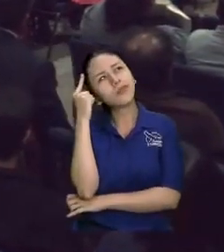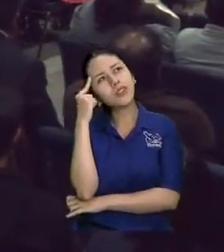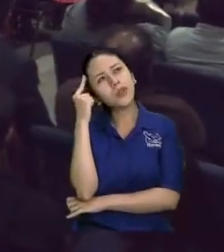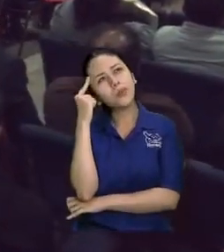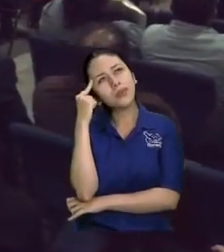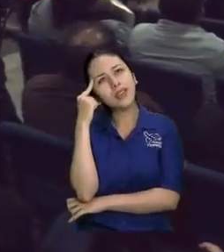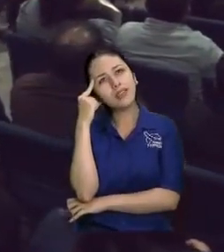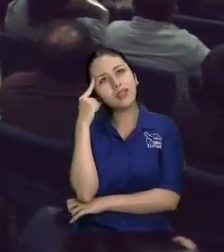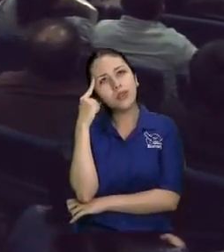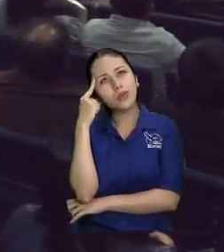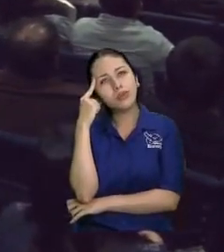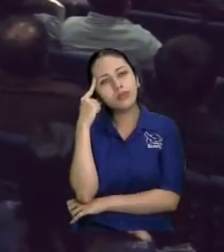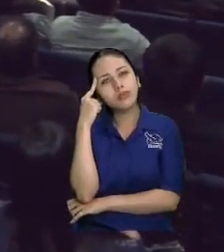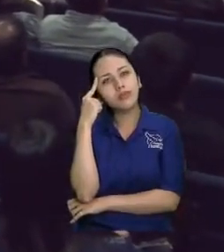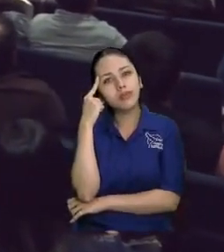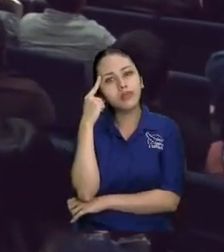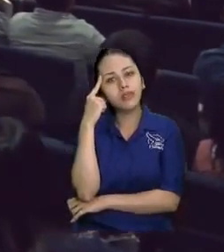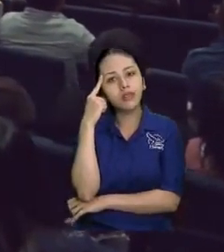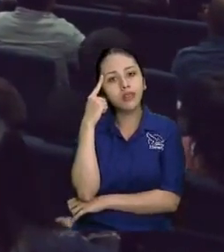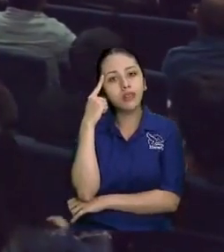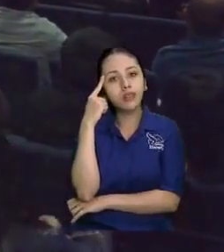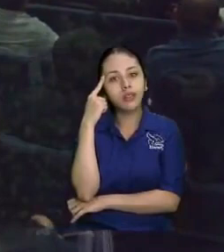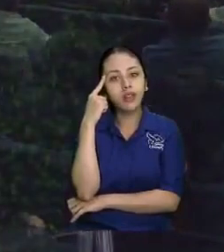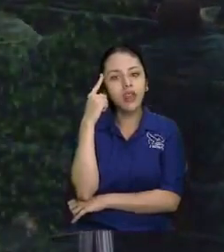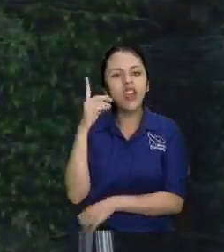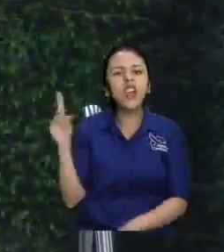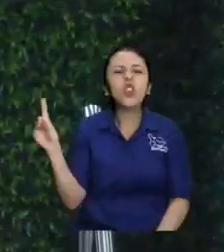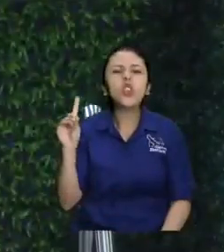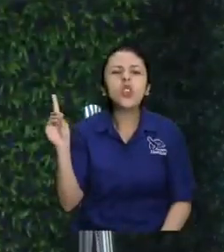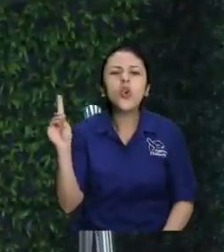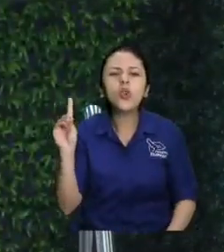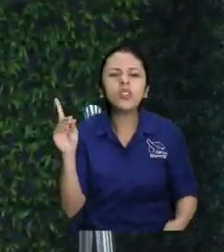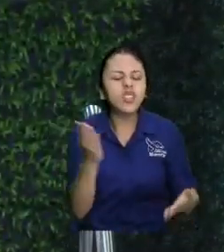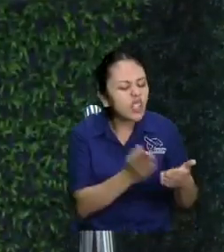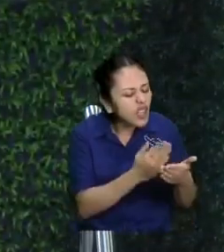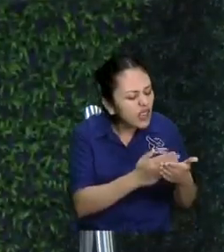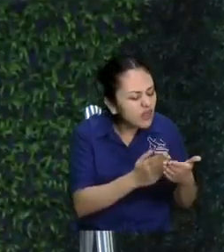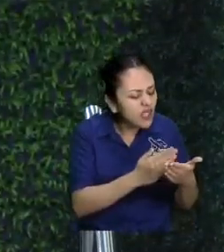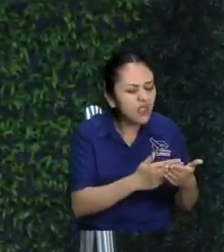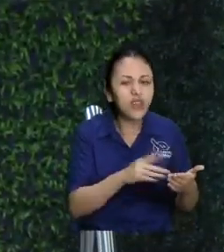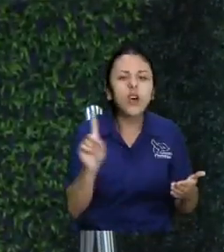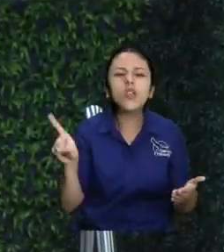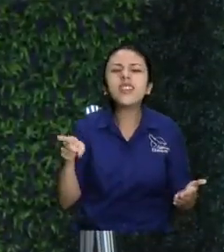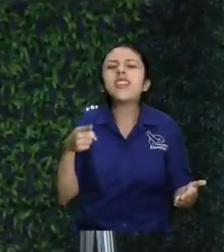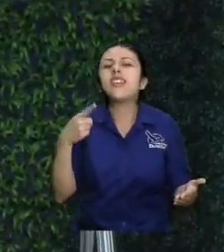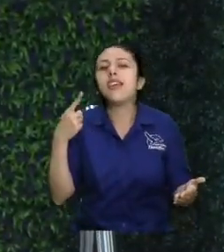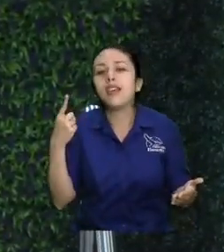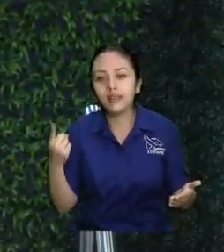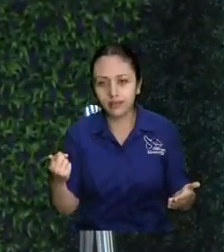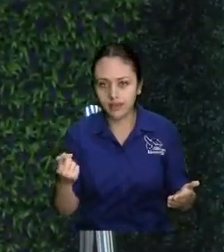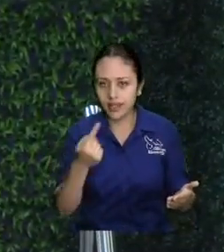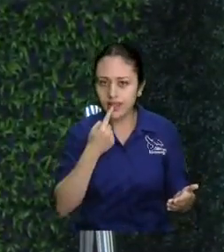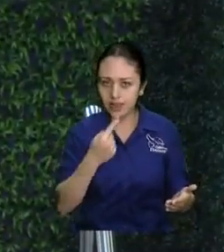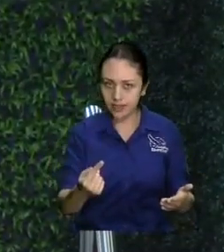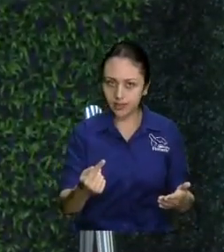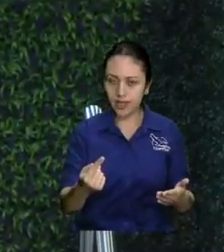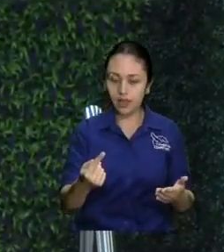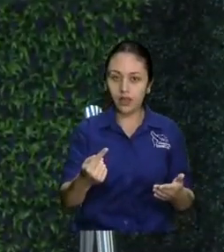¿verdad? ¿Quién, en qué parte de la Biblia está, o quién se inventó que no había que poner los codos en la